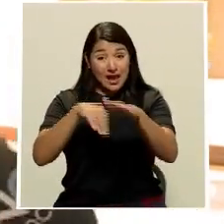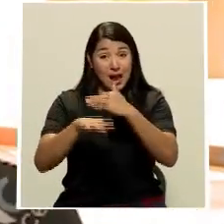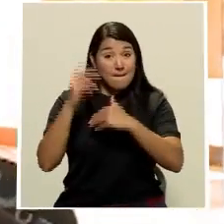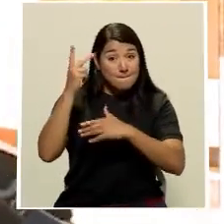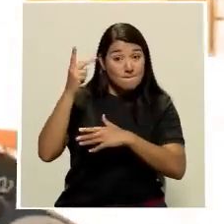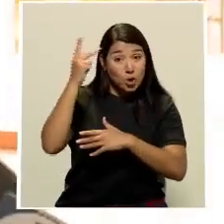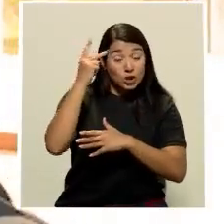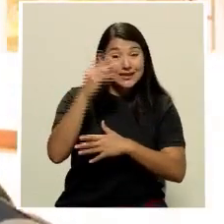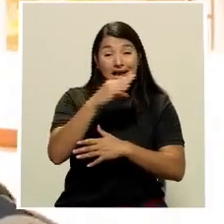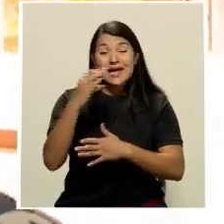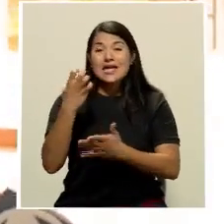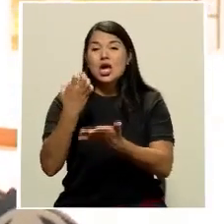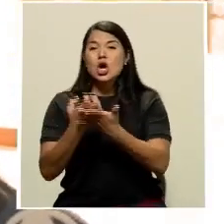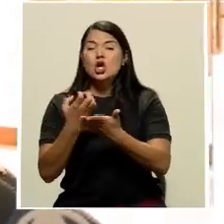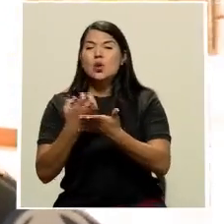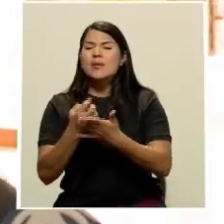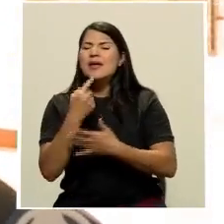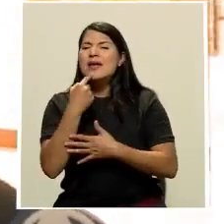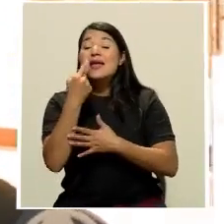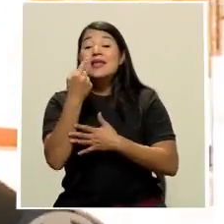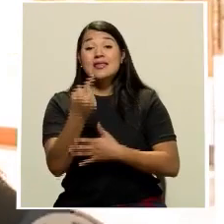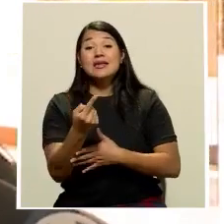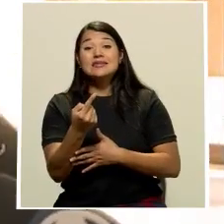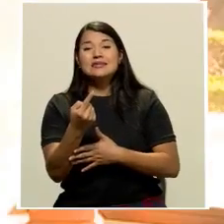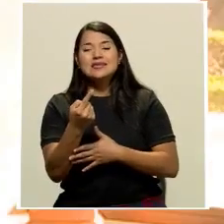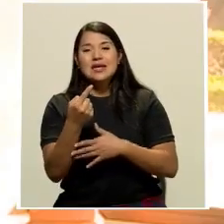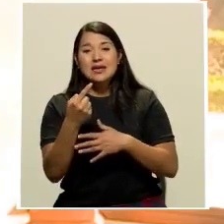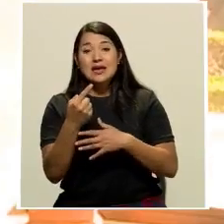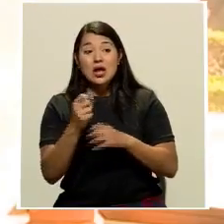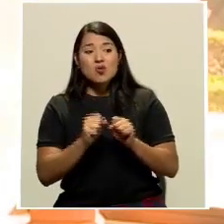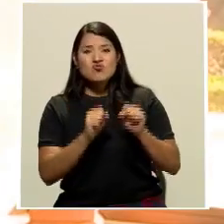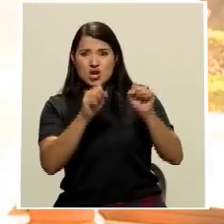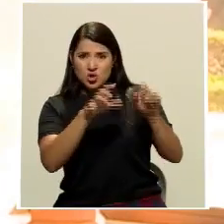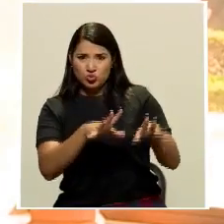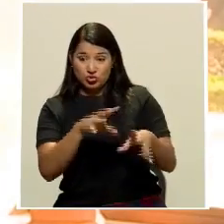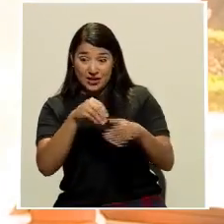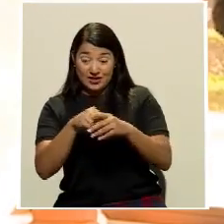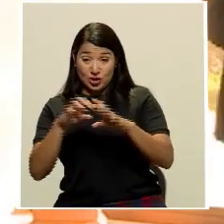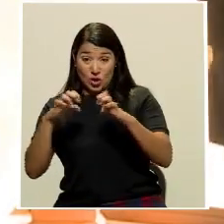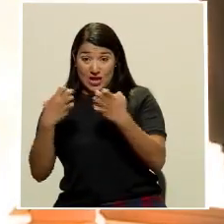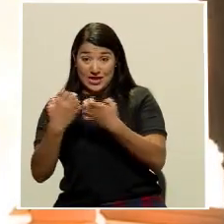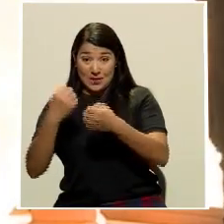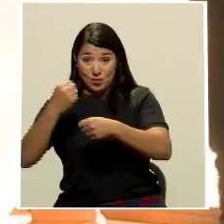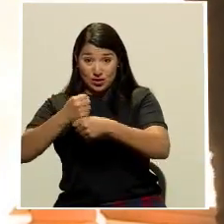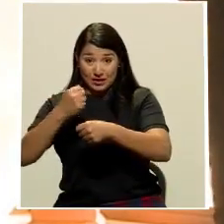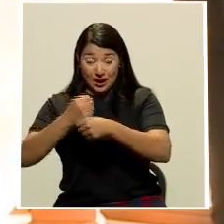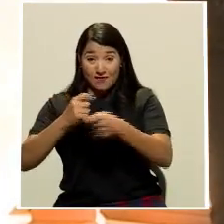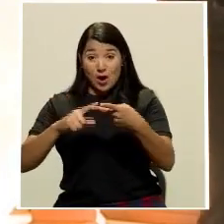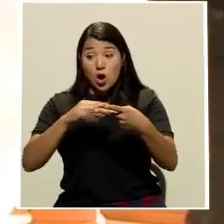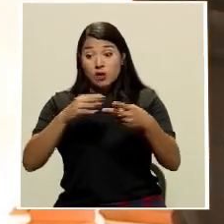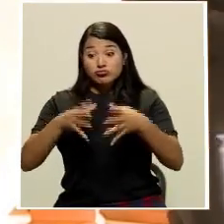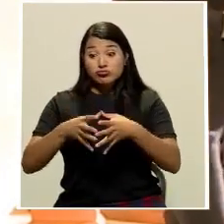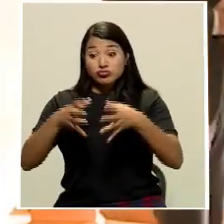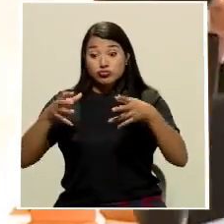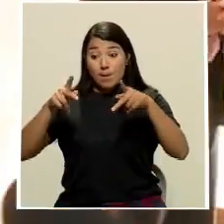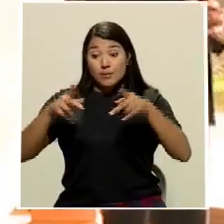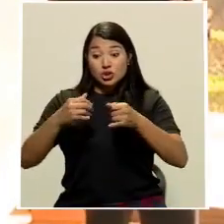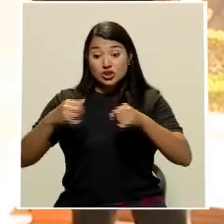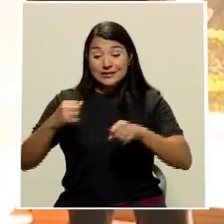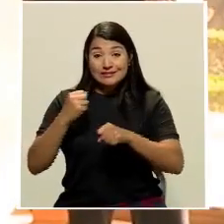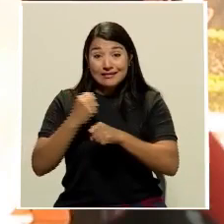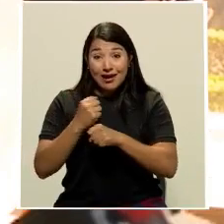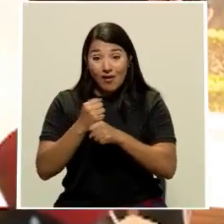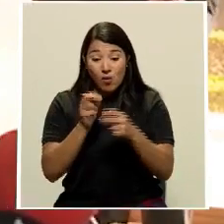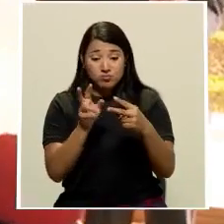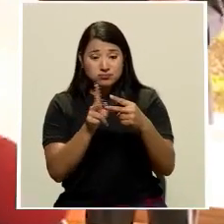y económica aseguran que las renuncias dentro del gabinete, así como el crecimiento del desempleo, suman a esa percepción de incertidumbre